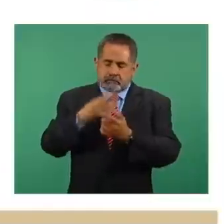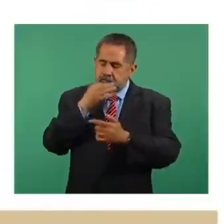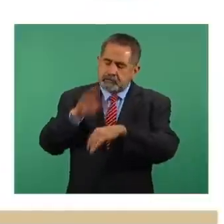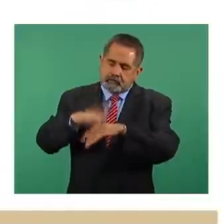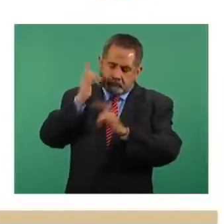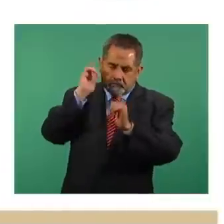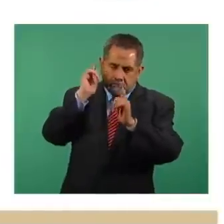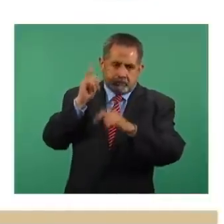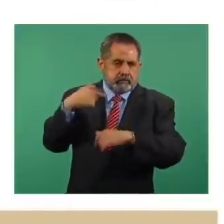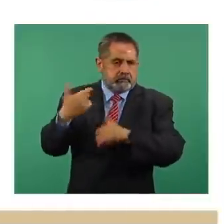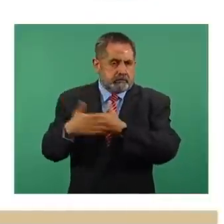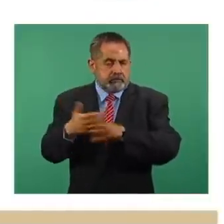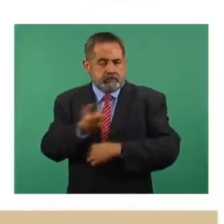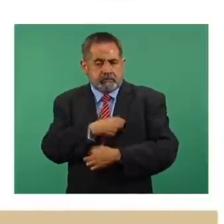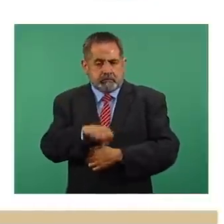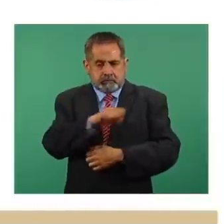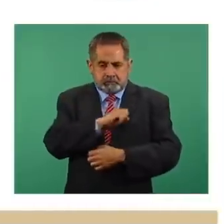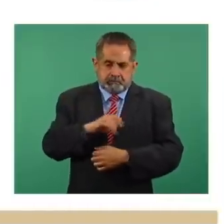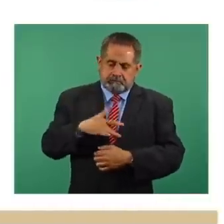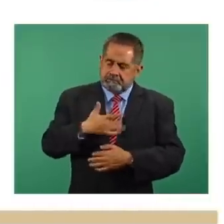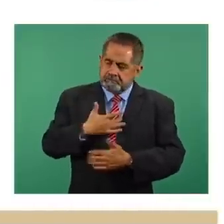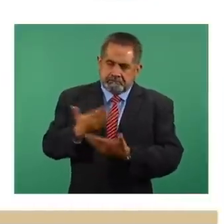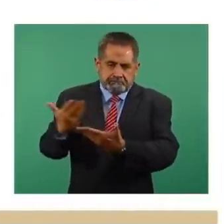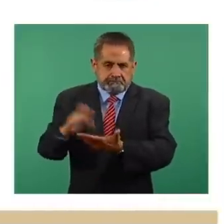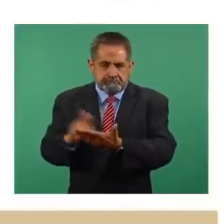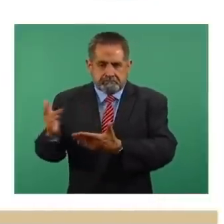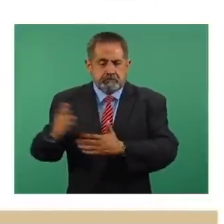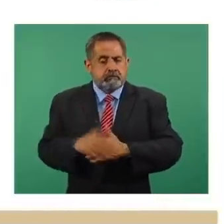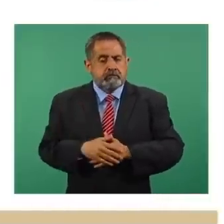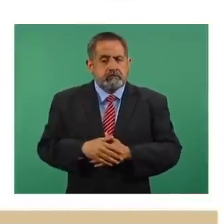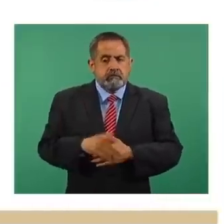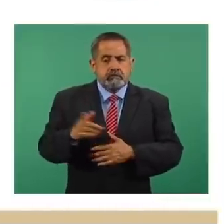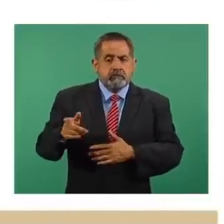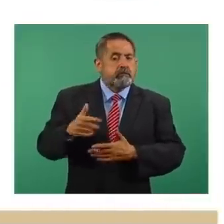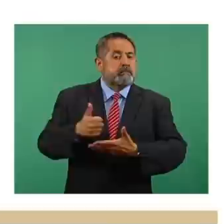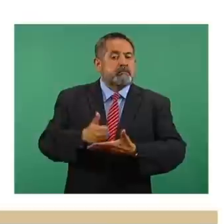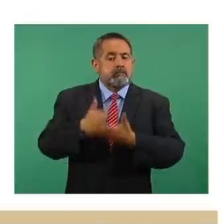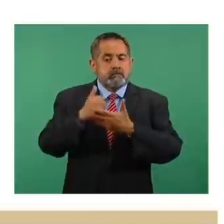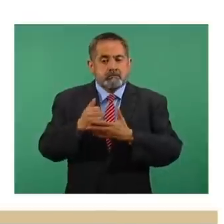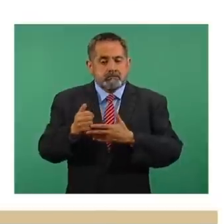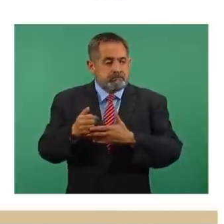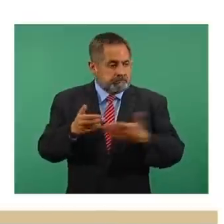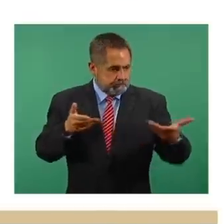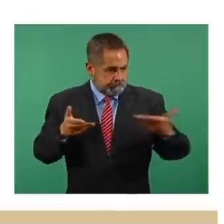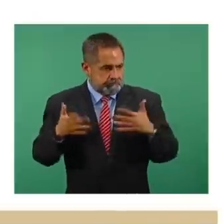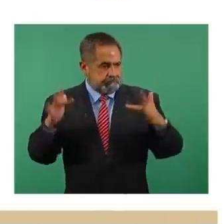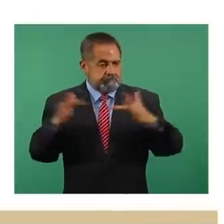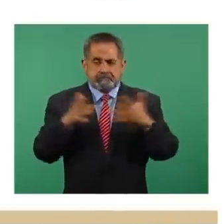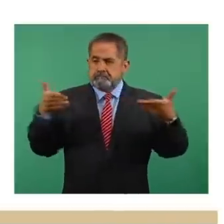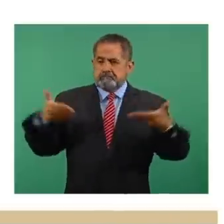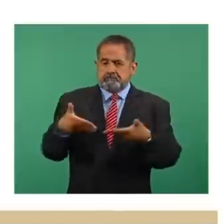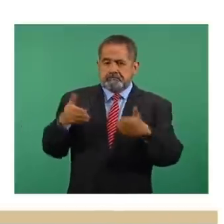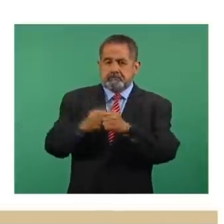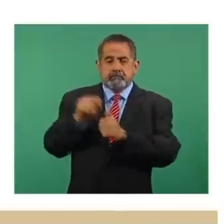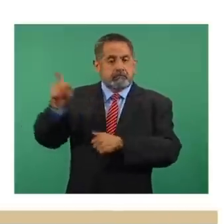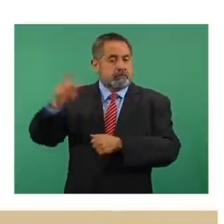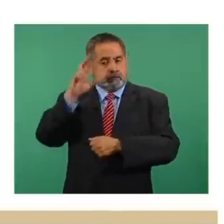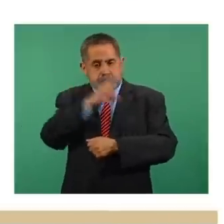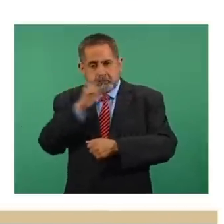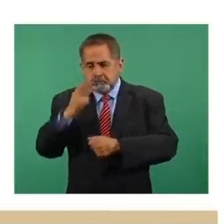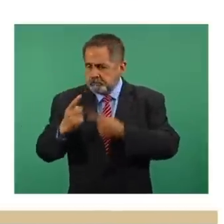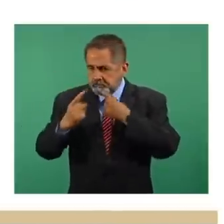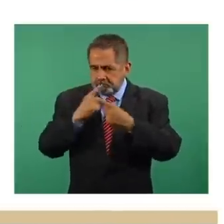pronto restablecimiento y siempre nuestra gratitud. Muy solidariamente nos puso en contacto con las autoridades rusas.